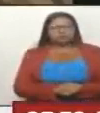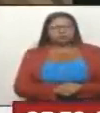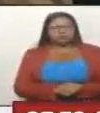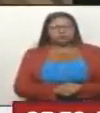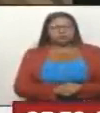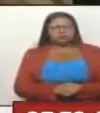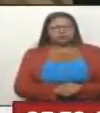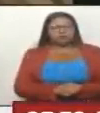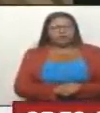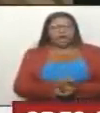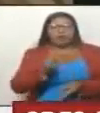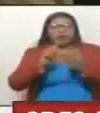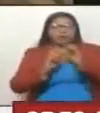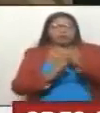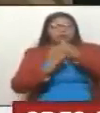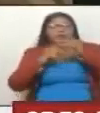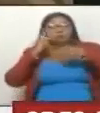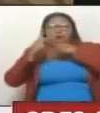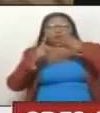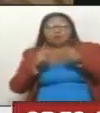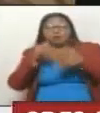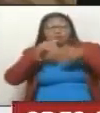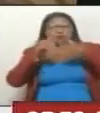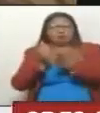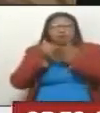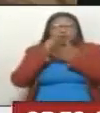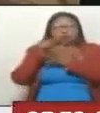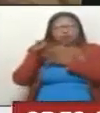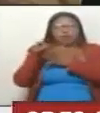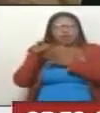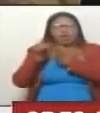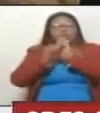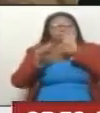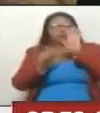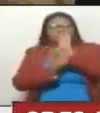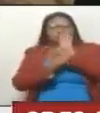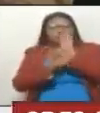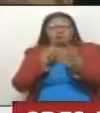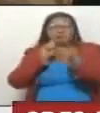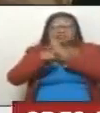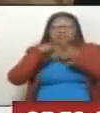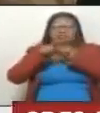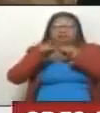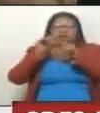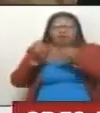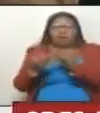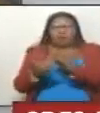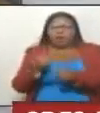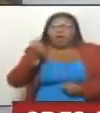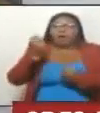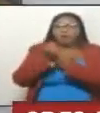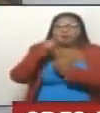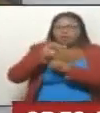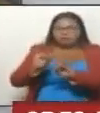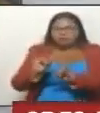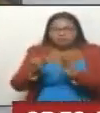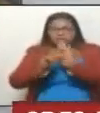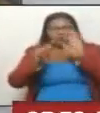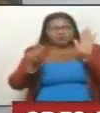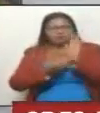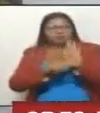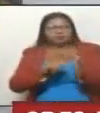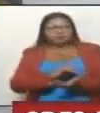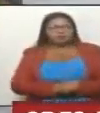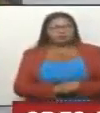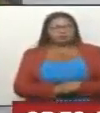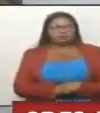hay dirigentes políticos que no votaron a favor de la Constitución, sí, que la criticaron, pero luego ahora se amparan de esa misma